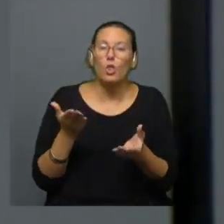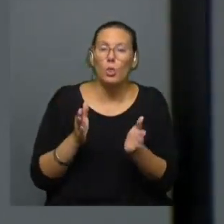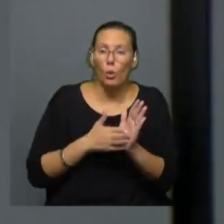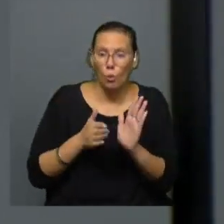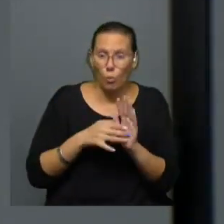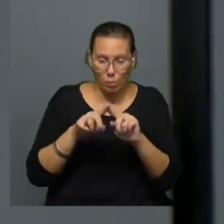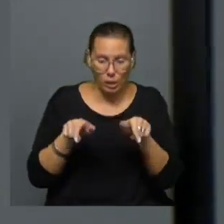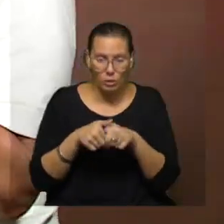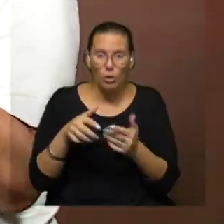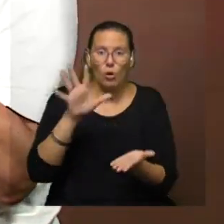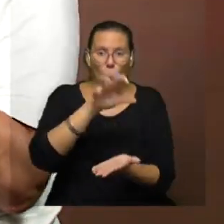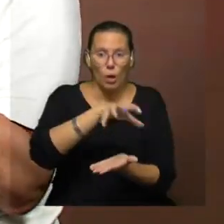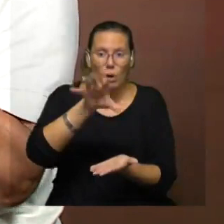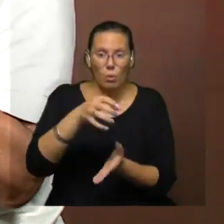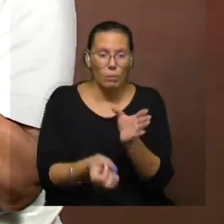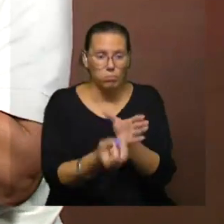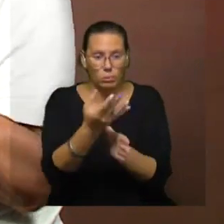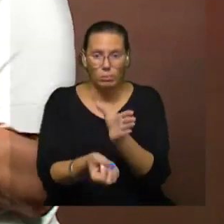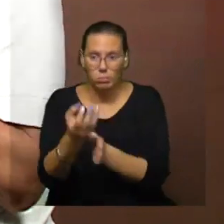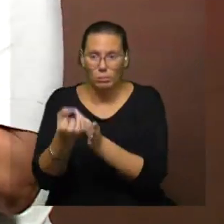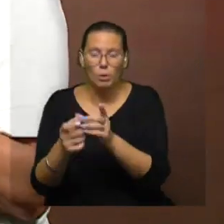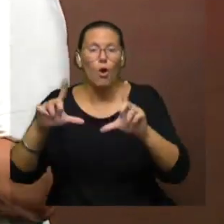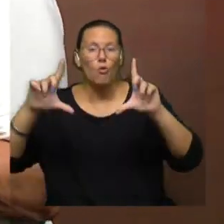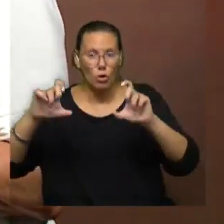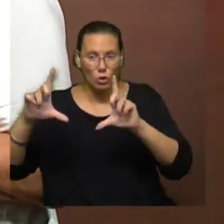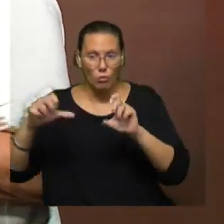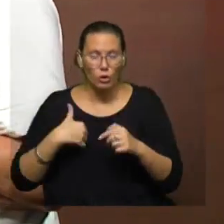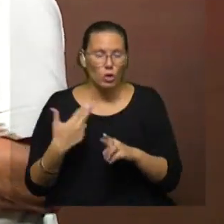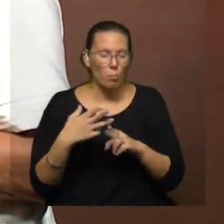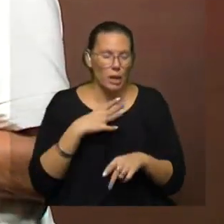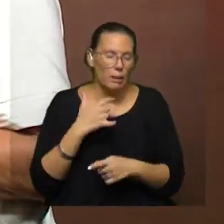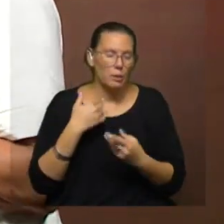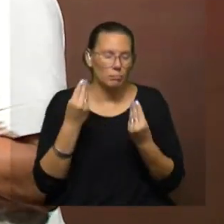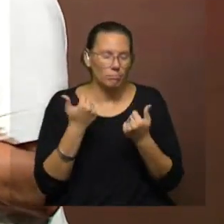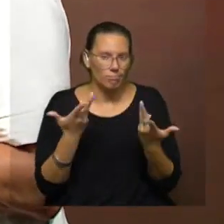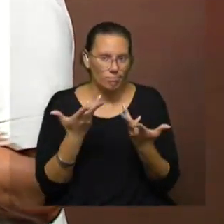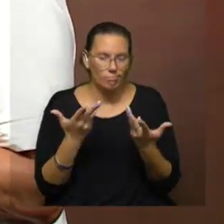todos los sitios que se han ido uh-huh. generando con sus fotografías, tiene un nombre que ahora me va a salir.